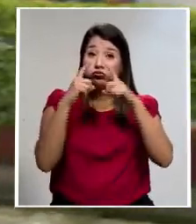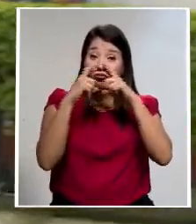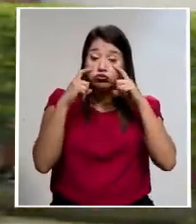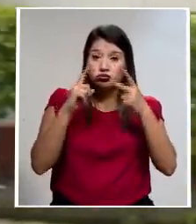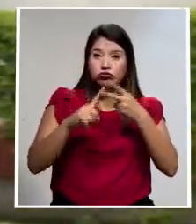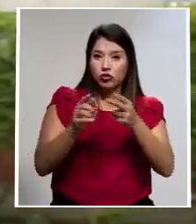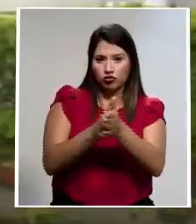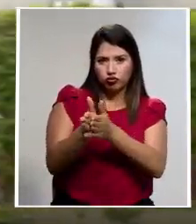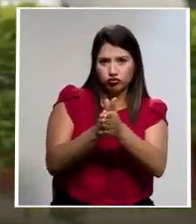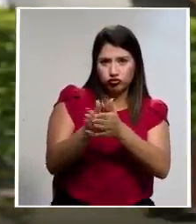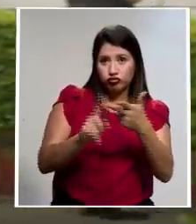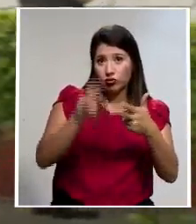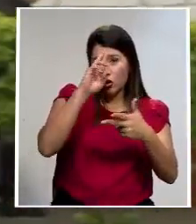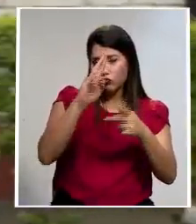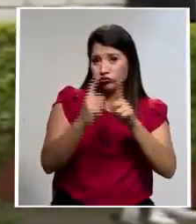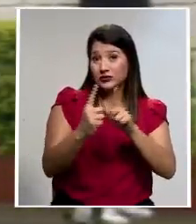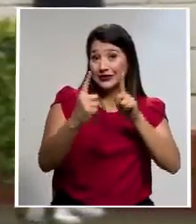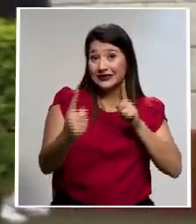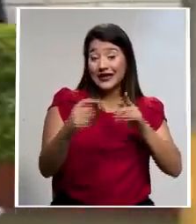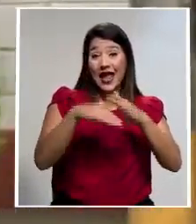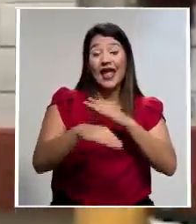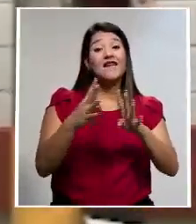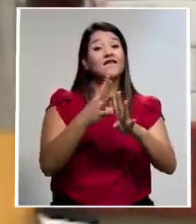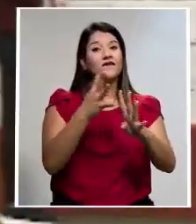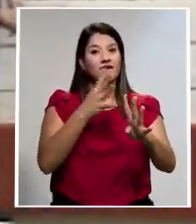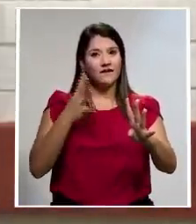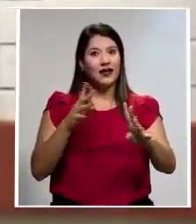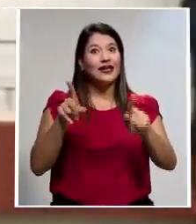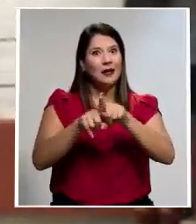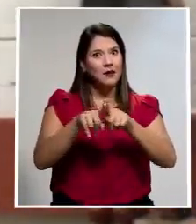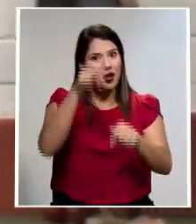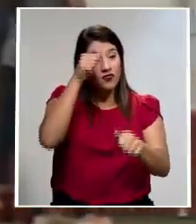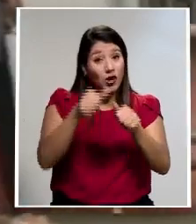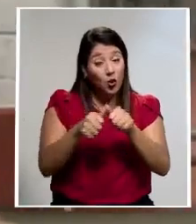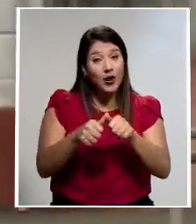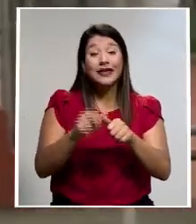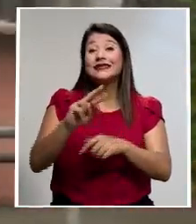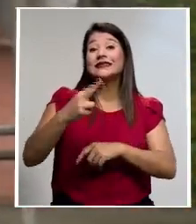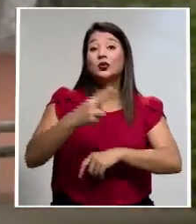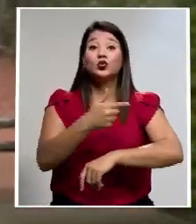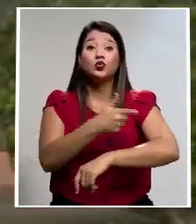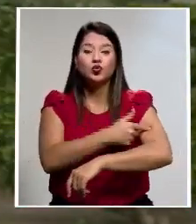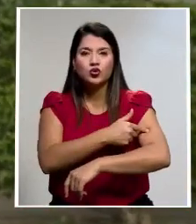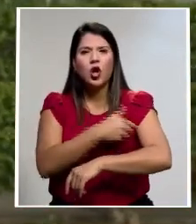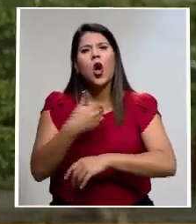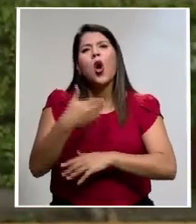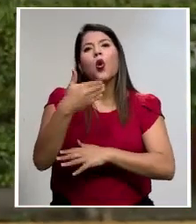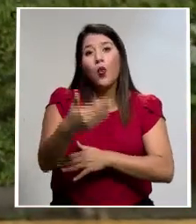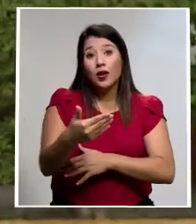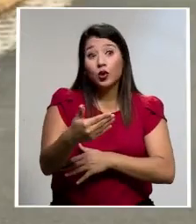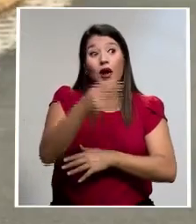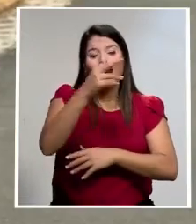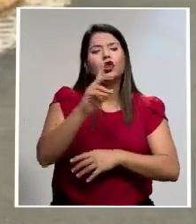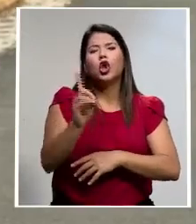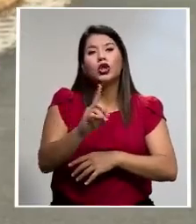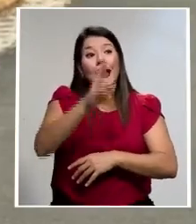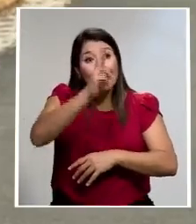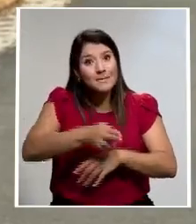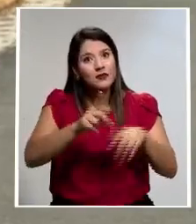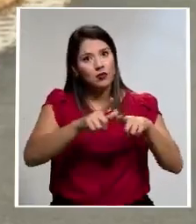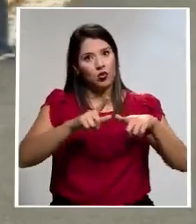de manos o el distanciamiento en las filas. También recordaron a las personas que la segunda dosis se le deberá aplicar en el mismo lugar en donde